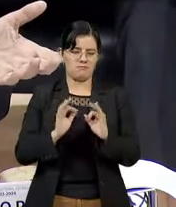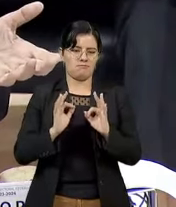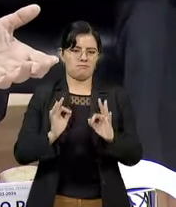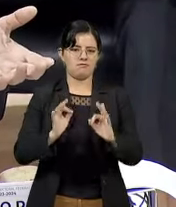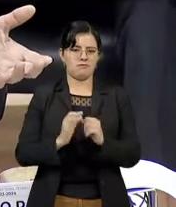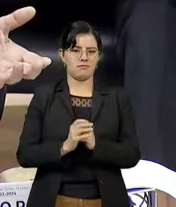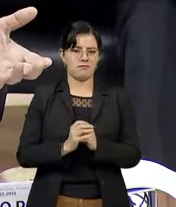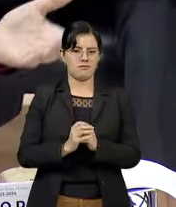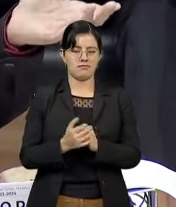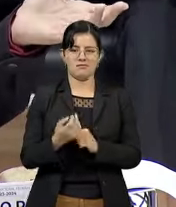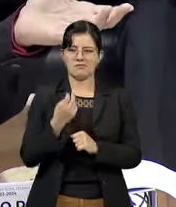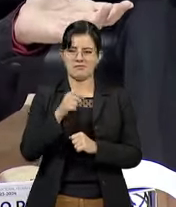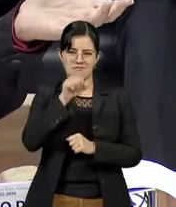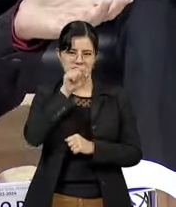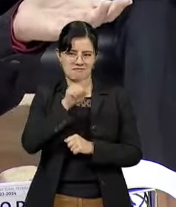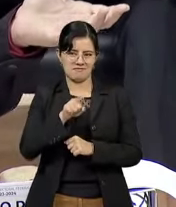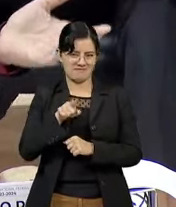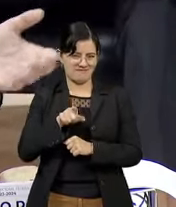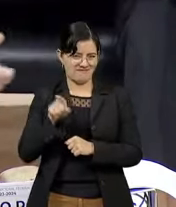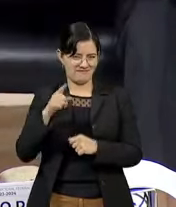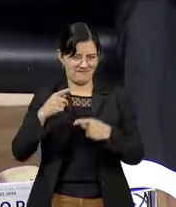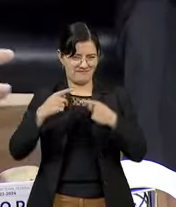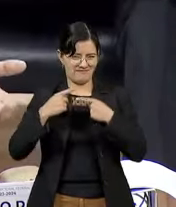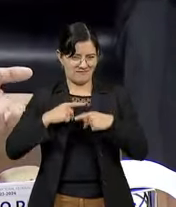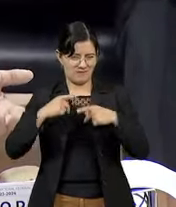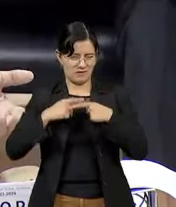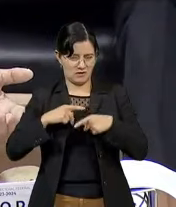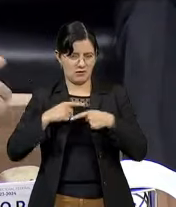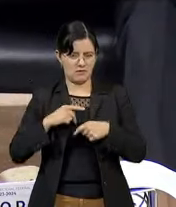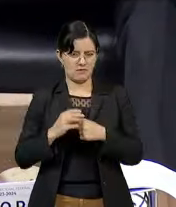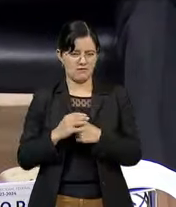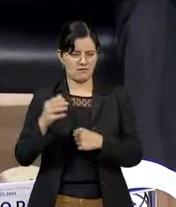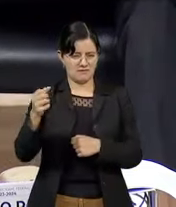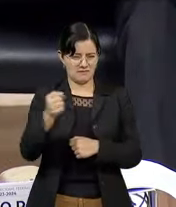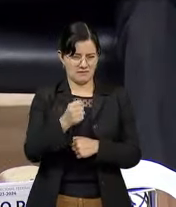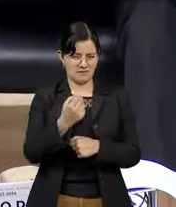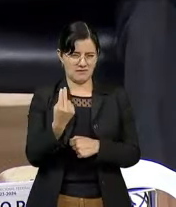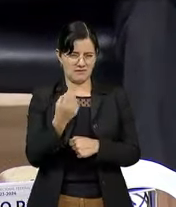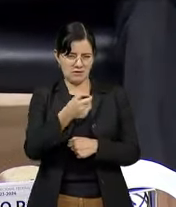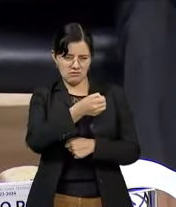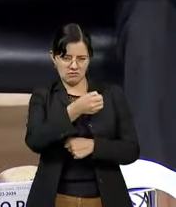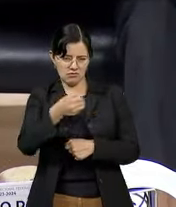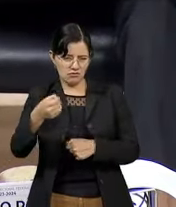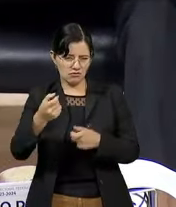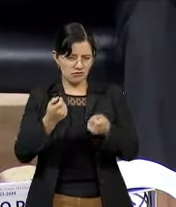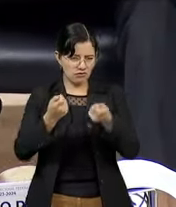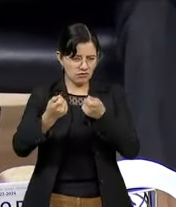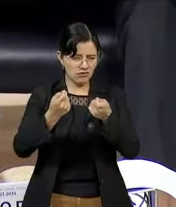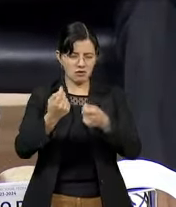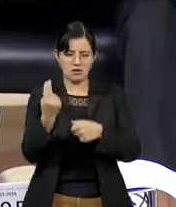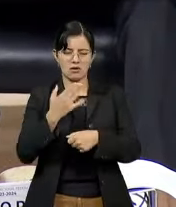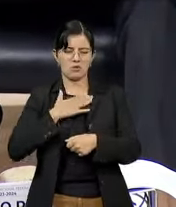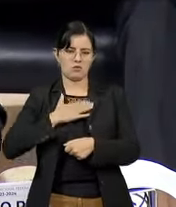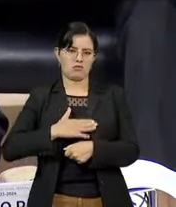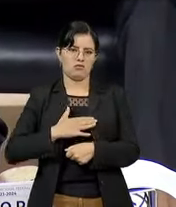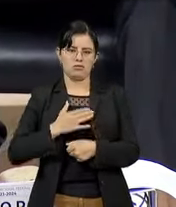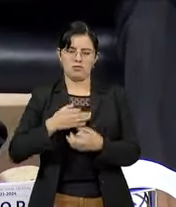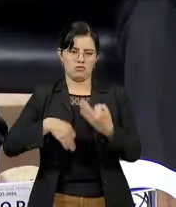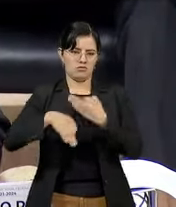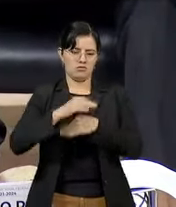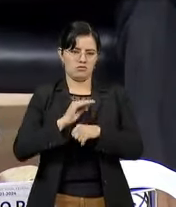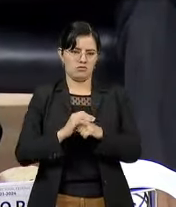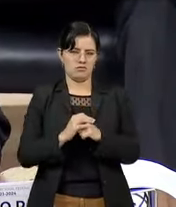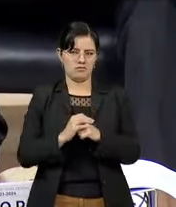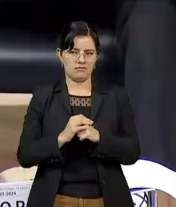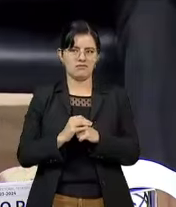moderador valga la redundancia debe ser moderado o sea Quién va a moderar